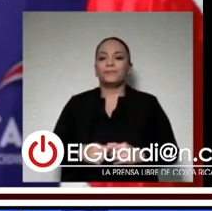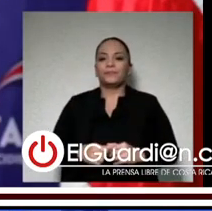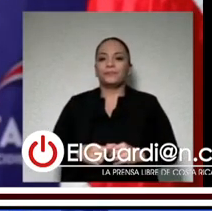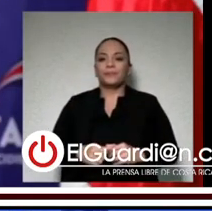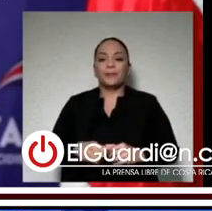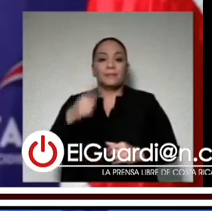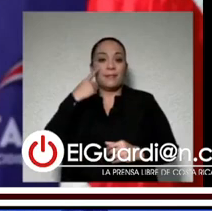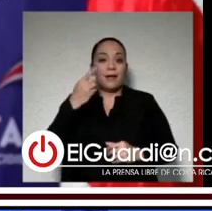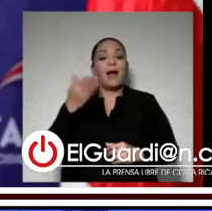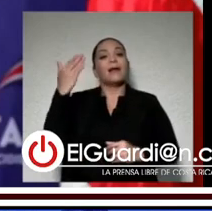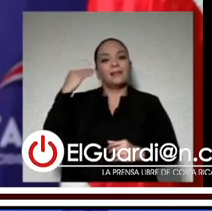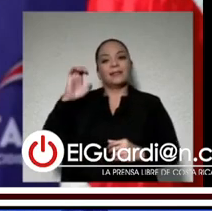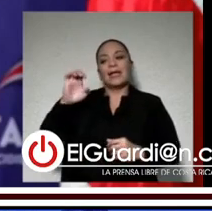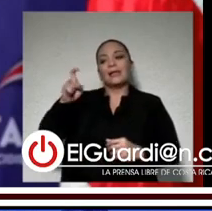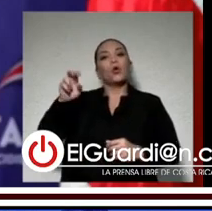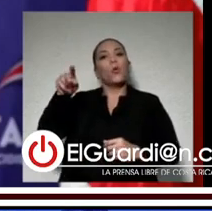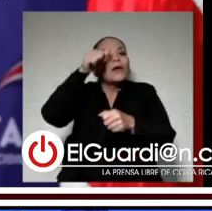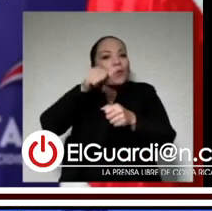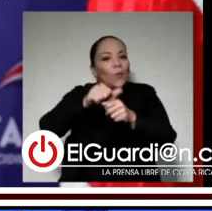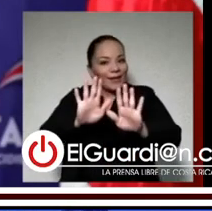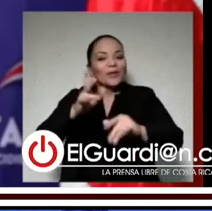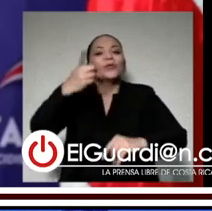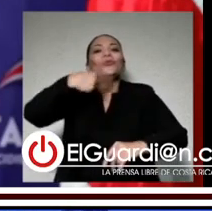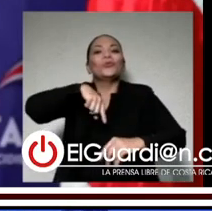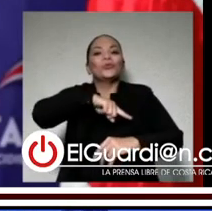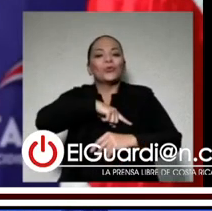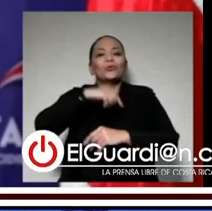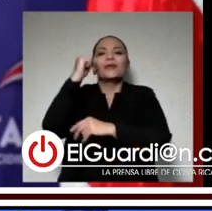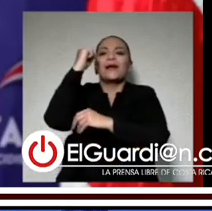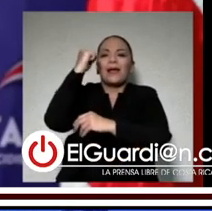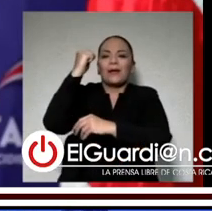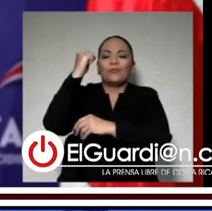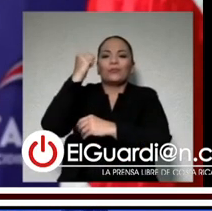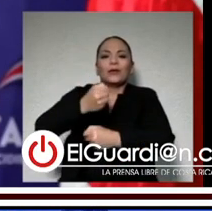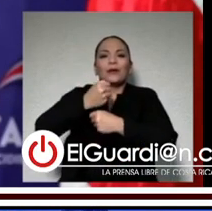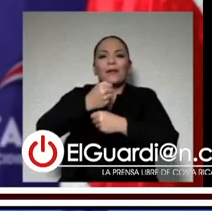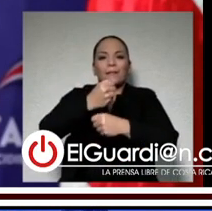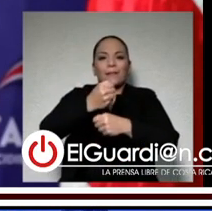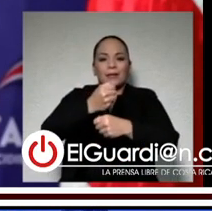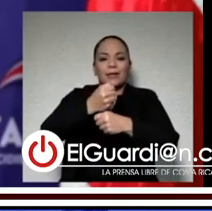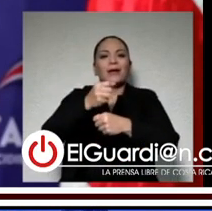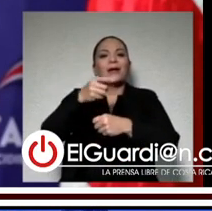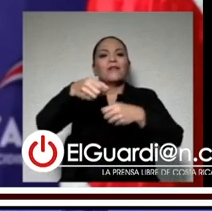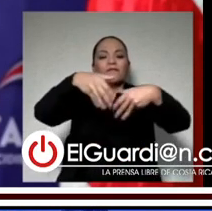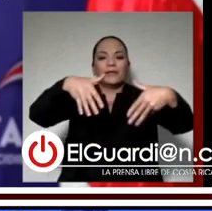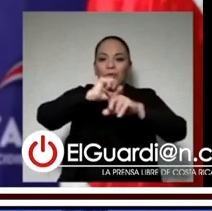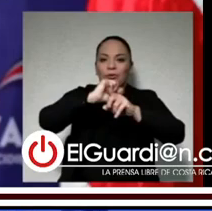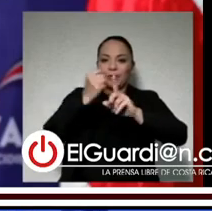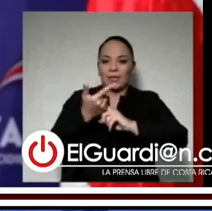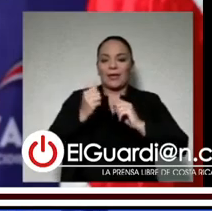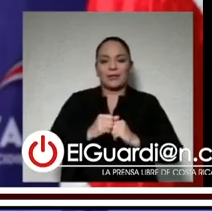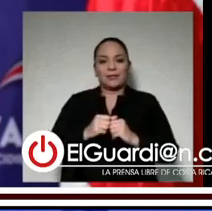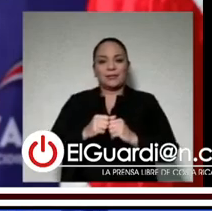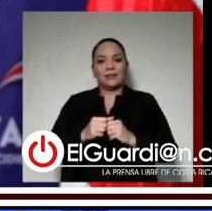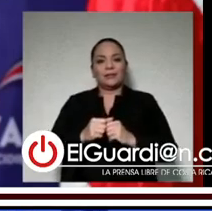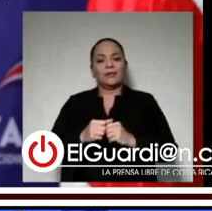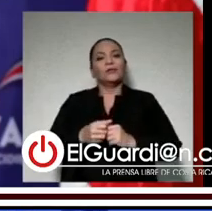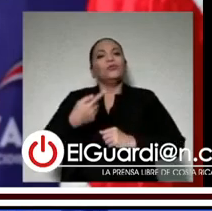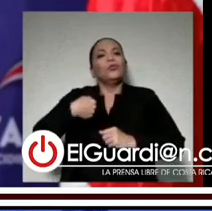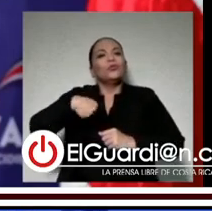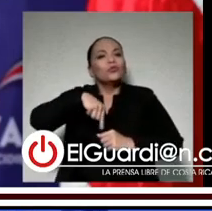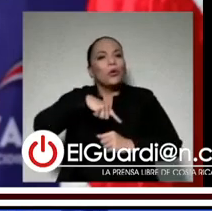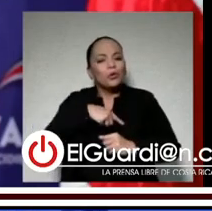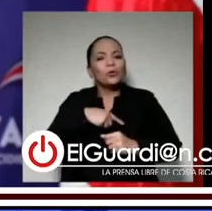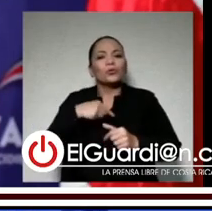excompañeros de campaña, acuerdan a través de redes sociales, unimos gotas y gotas